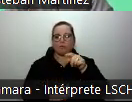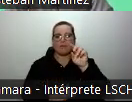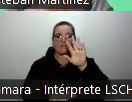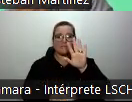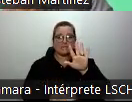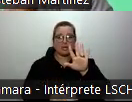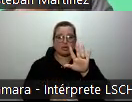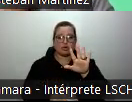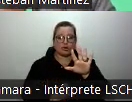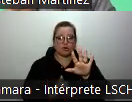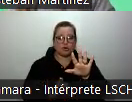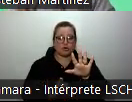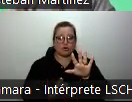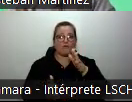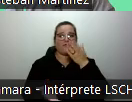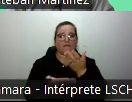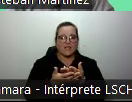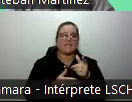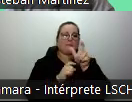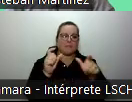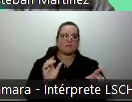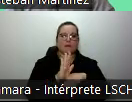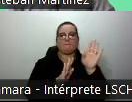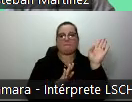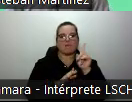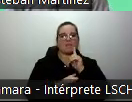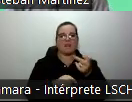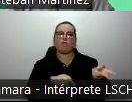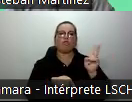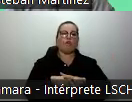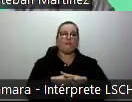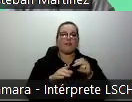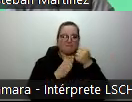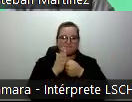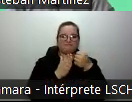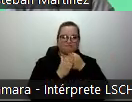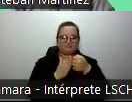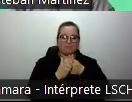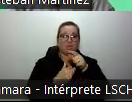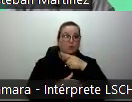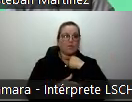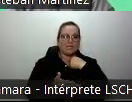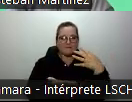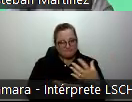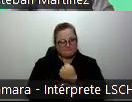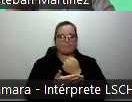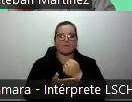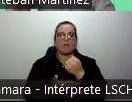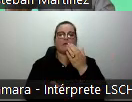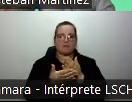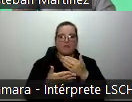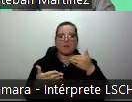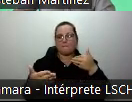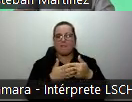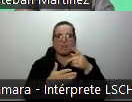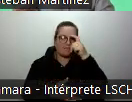eh veces que el resto tiene un desempeño más del doble si quieres tener un desempeño excepcional ponte metas difíciles quizás no